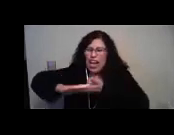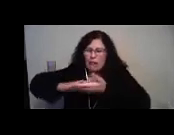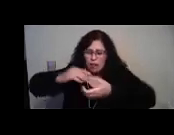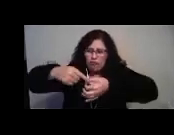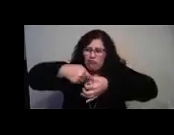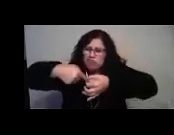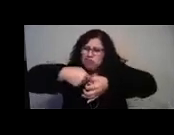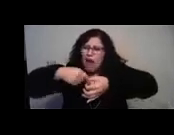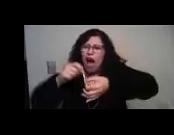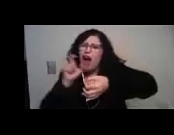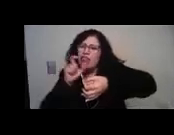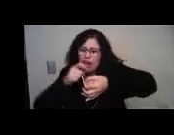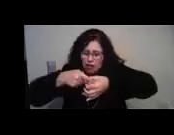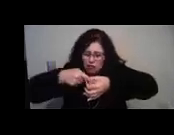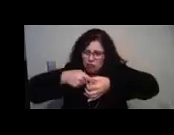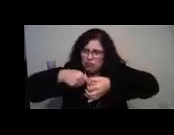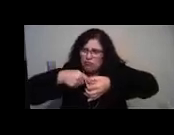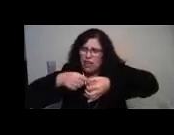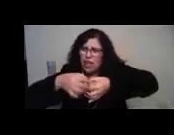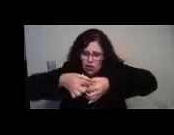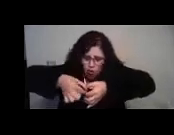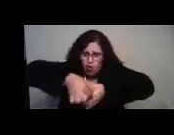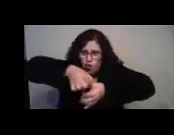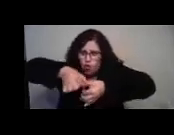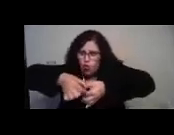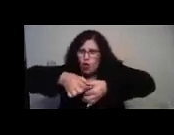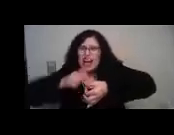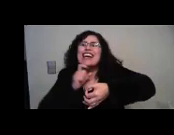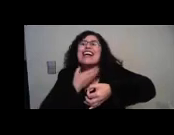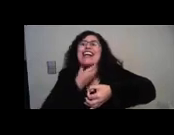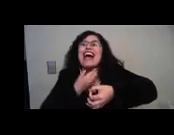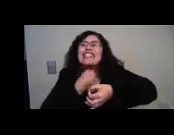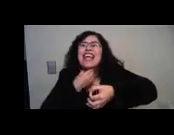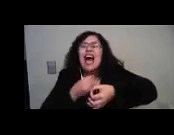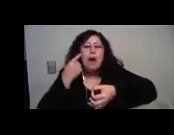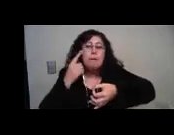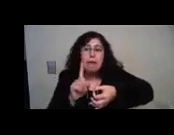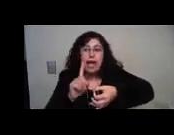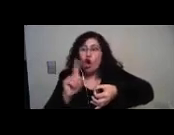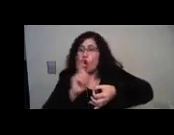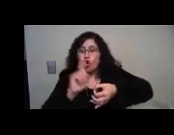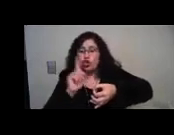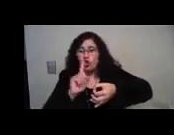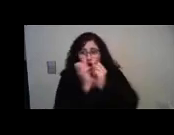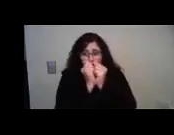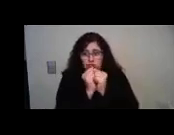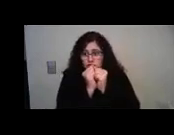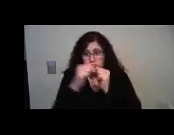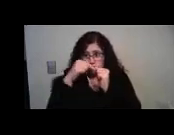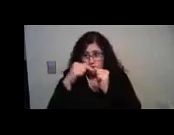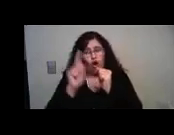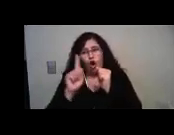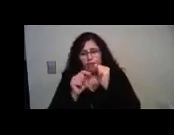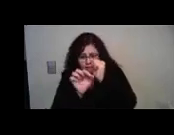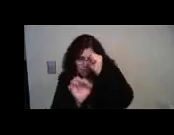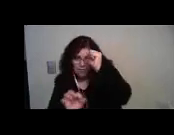paredes arteriales que se forman en otra región que no es el cerebro y que comienzan a viajar y se alojan en pequeños en vasos sanguíneos